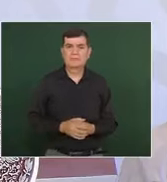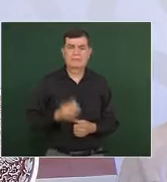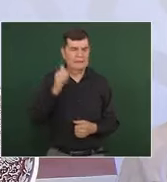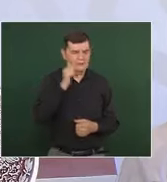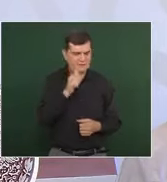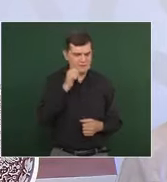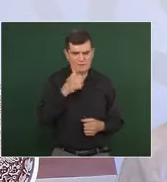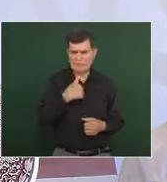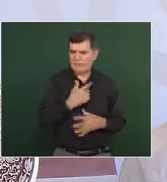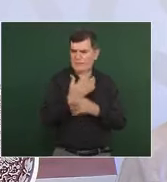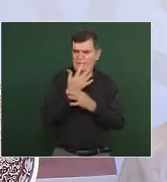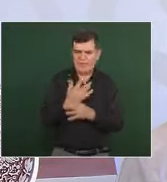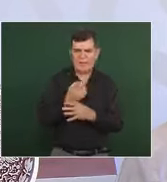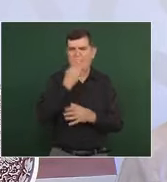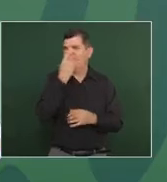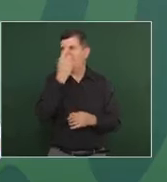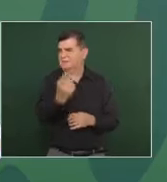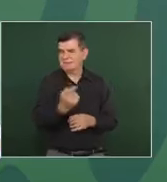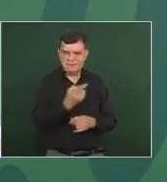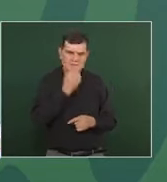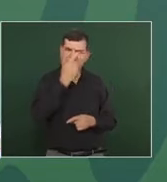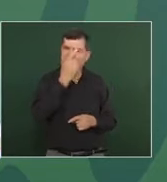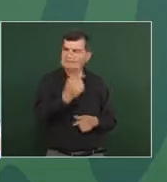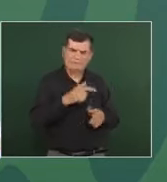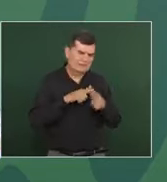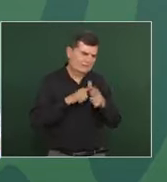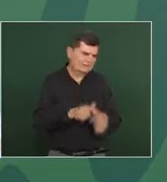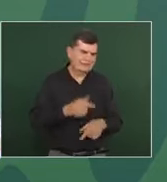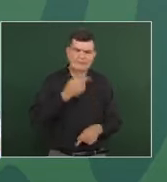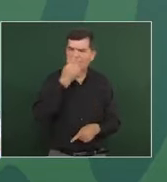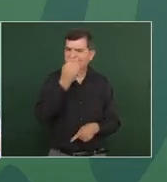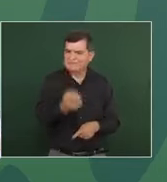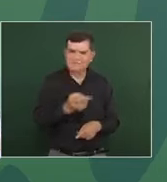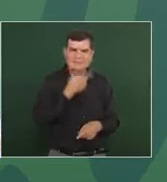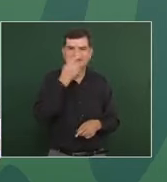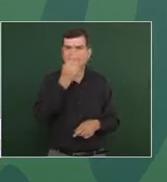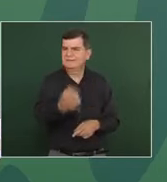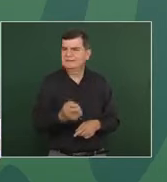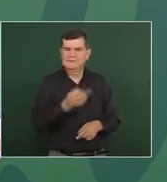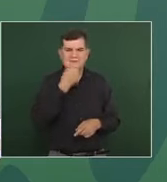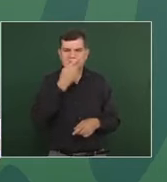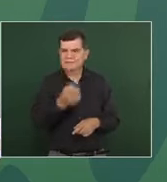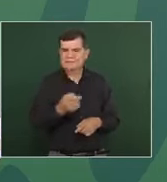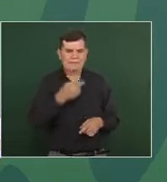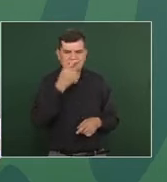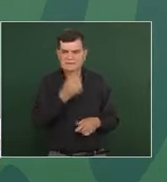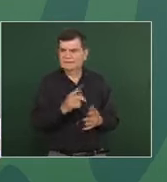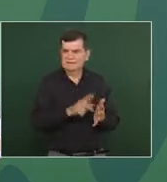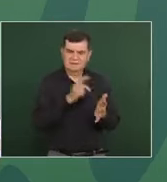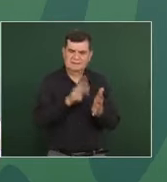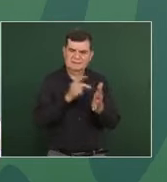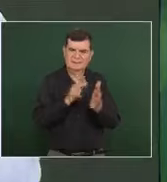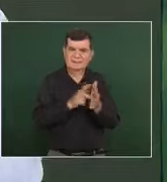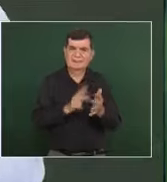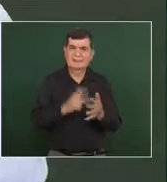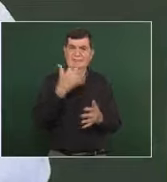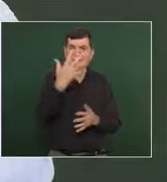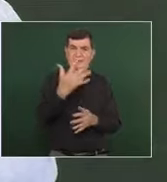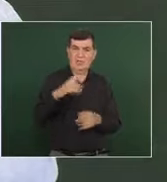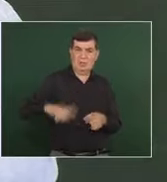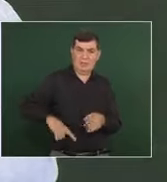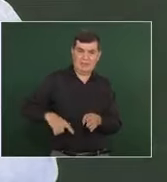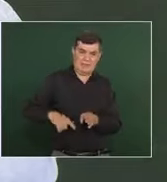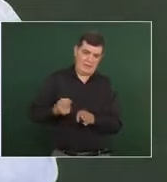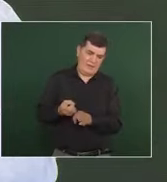Siempre lo he dicho y lo voy a seguir repitiendo, aunque parezca disco rayado, pero en 5 gobiernos